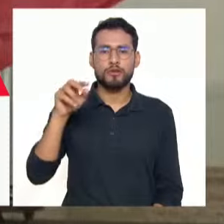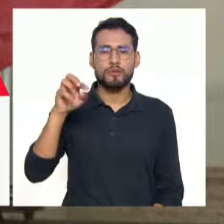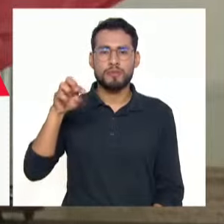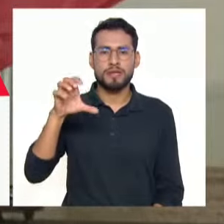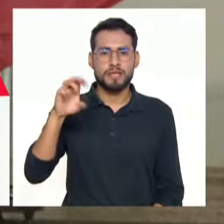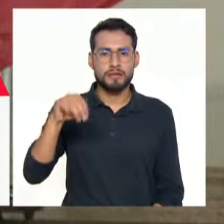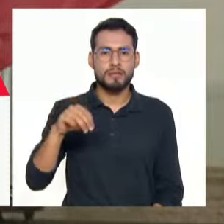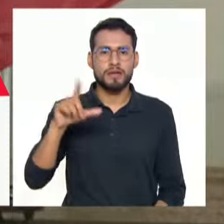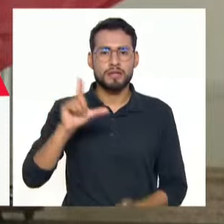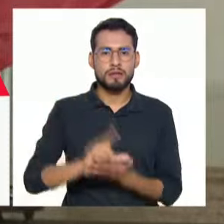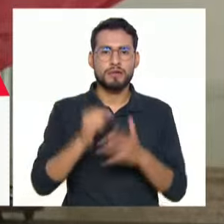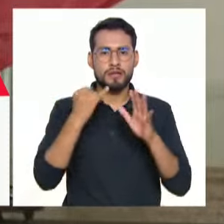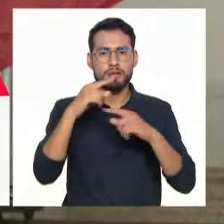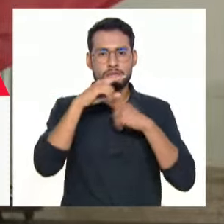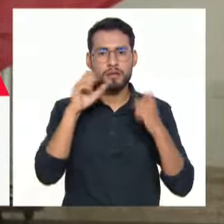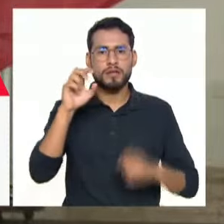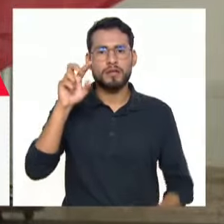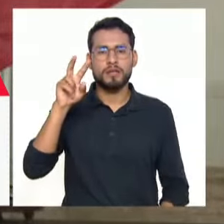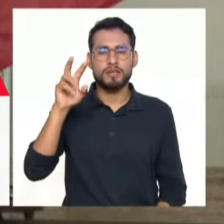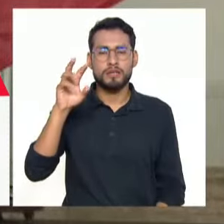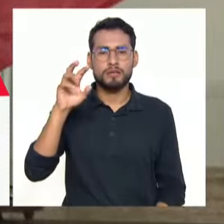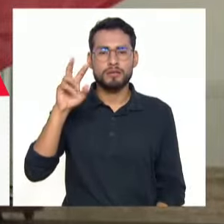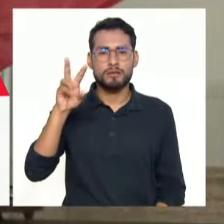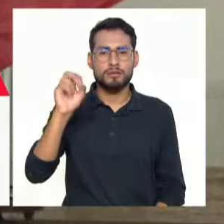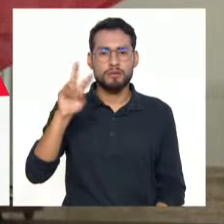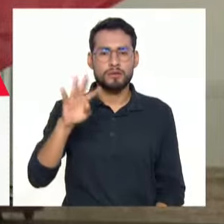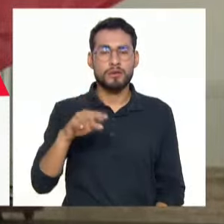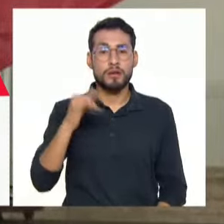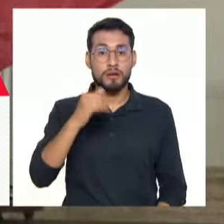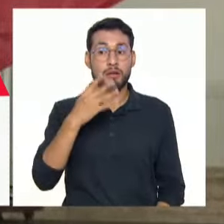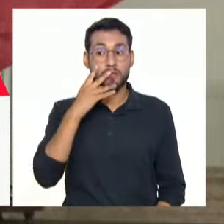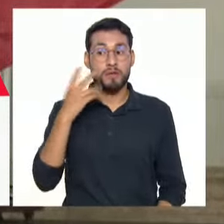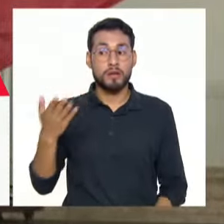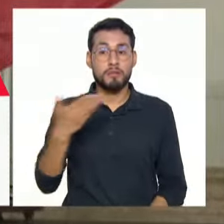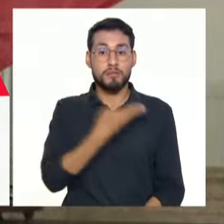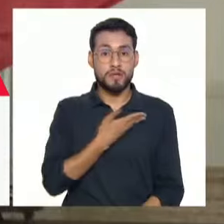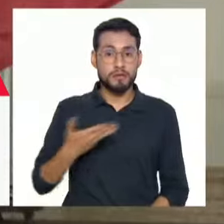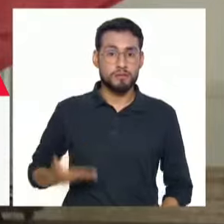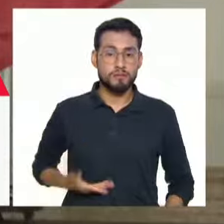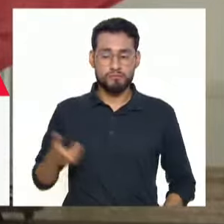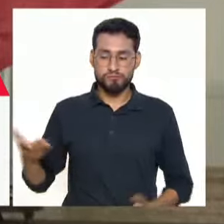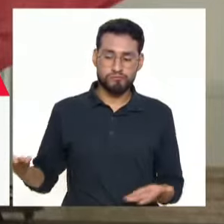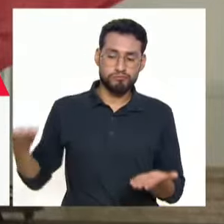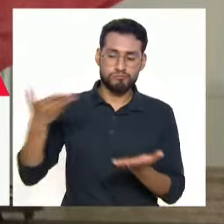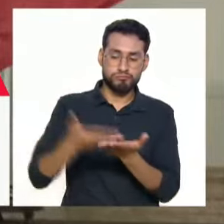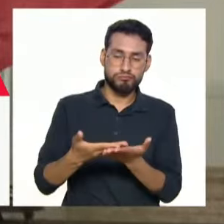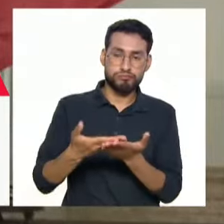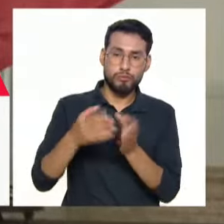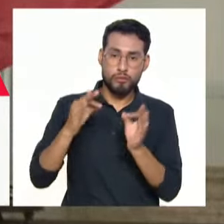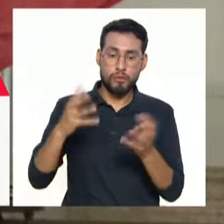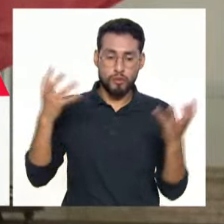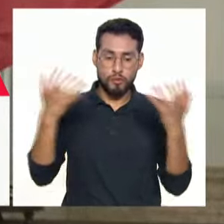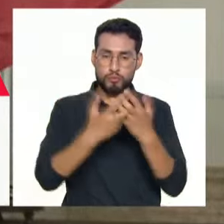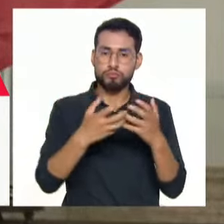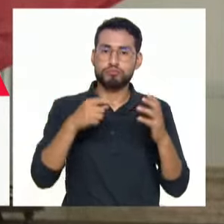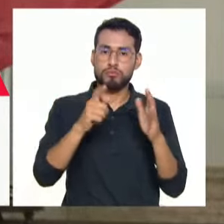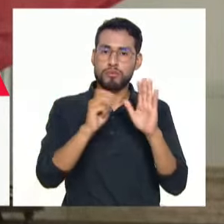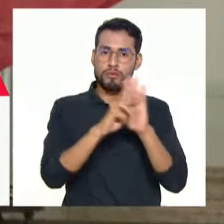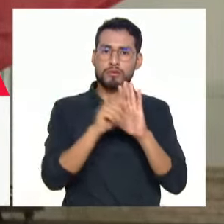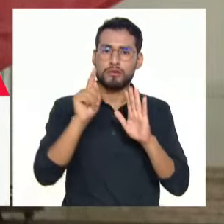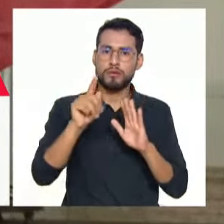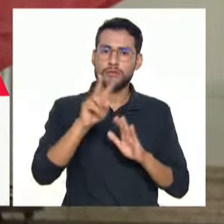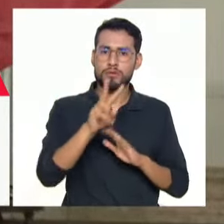74-2024-PCM. Lima, 6 de marzo de 2024. Vista la propuesta del señor presidente del Consejo de Ministros, de conformidad con el